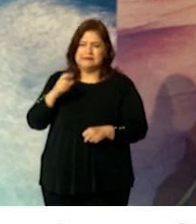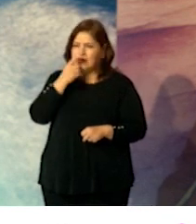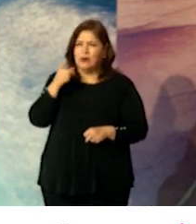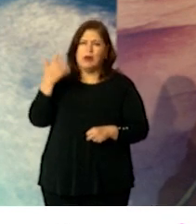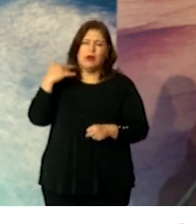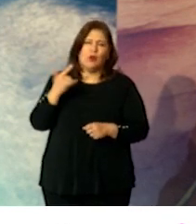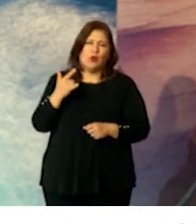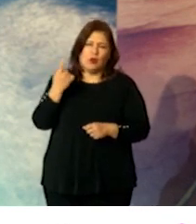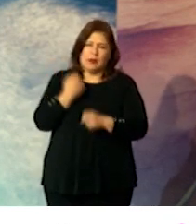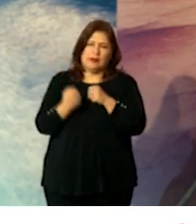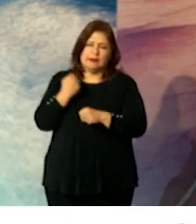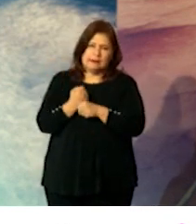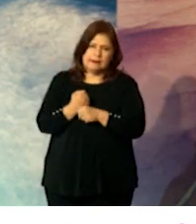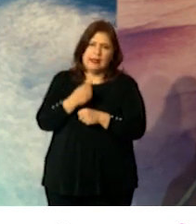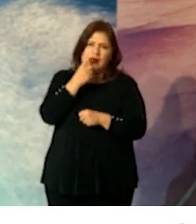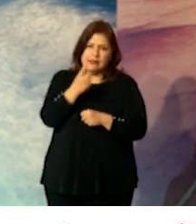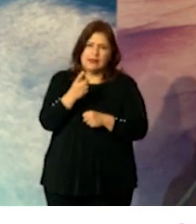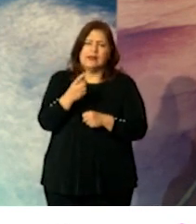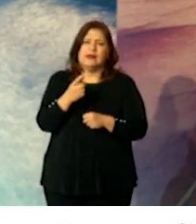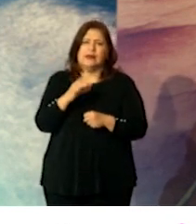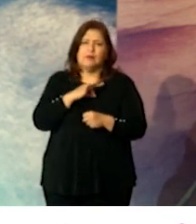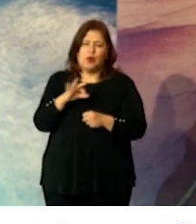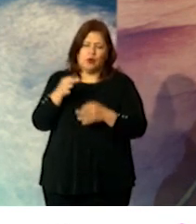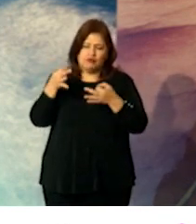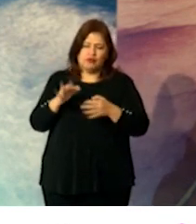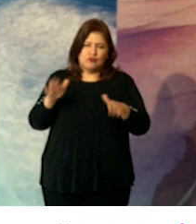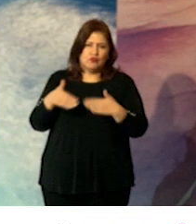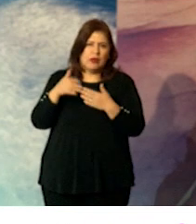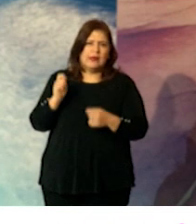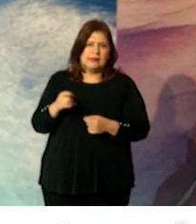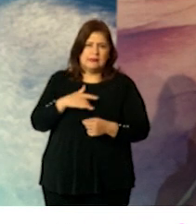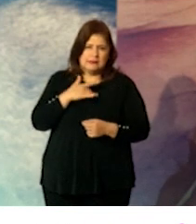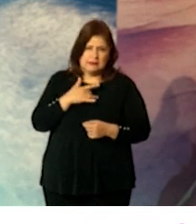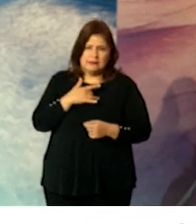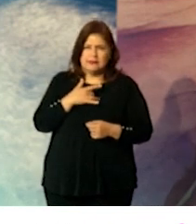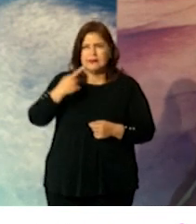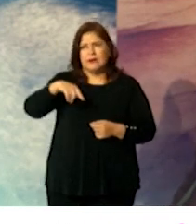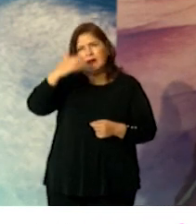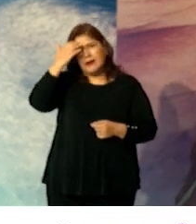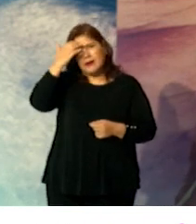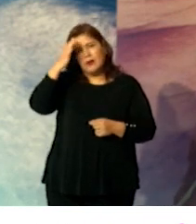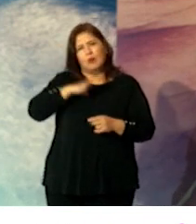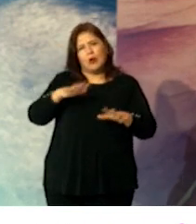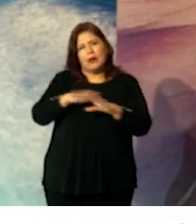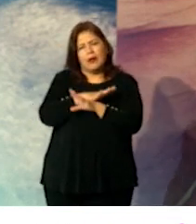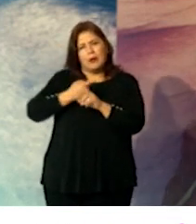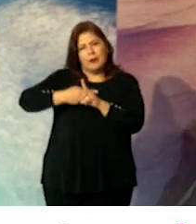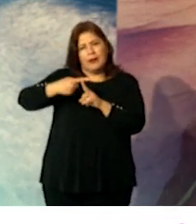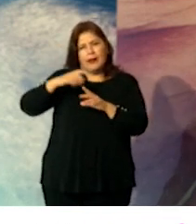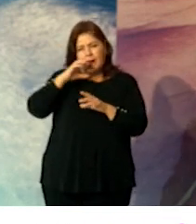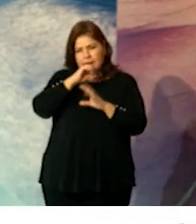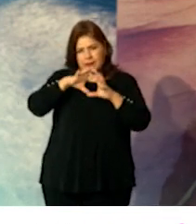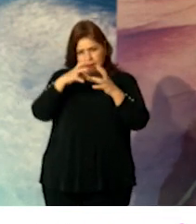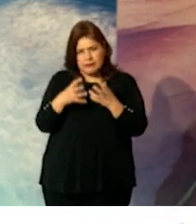pasado, donde da la clausura oficial a lo que veníamos conociendo como cambio climático y da la bienvenida a